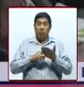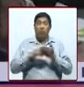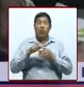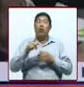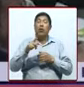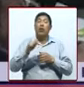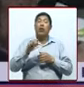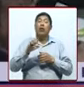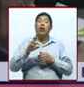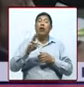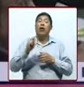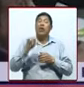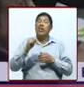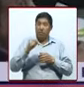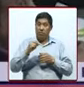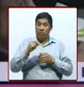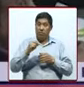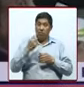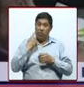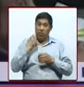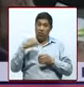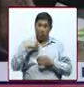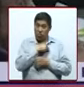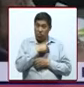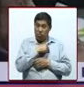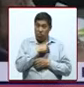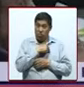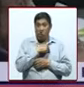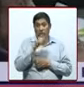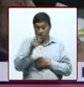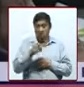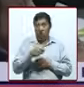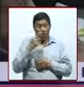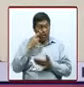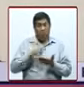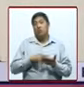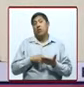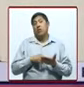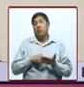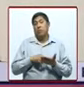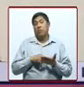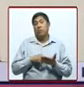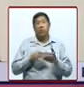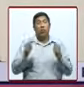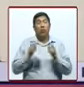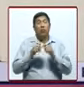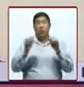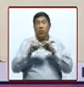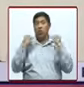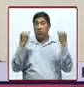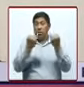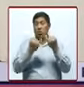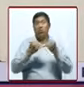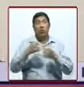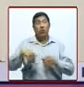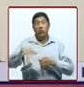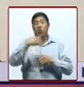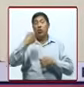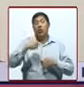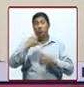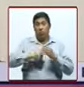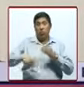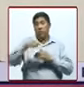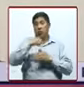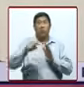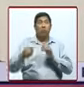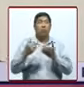Keine. Repito nuevamente, el Congreso de Lao Keine reconocido por las instancias del Tribunal Supremo Electoral, la